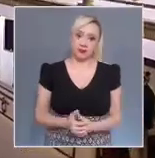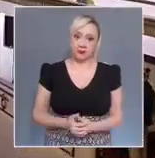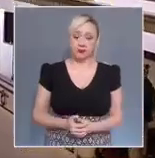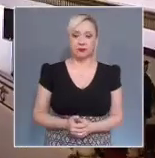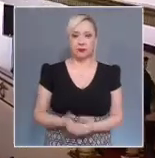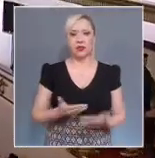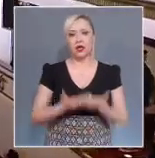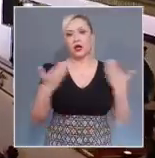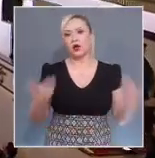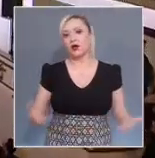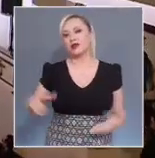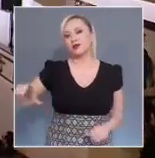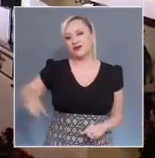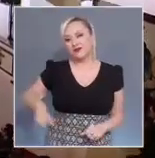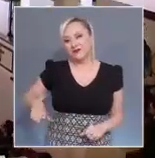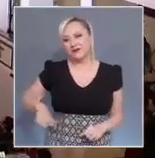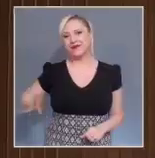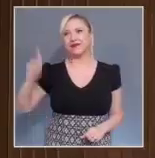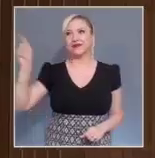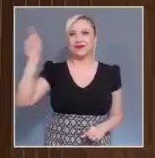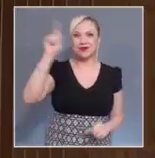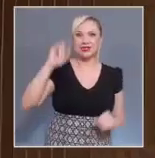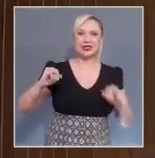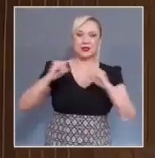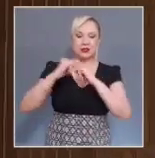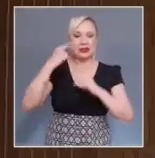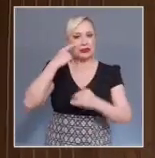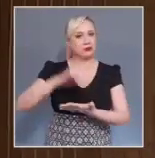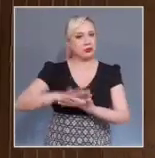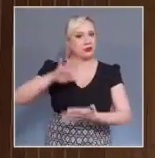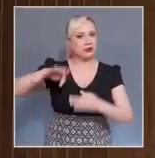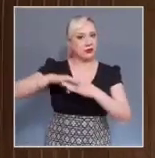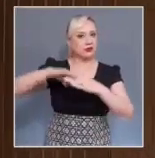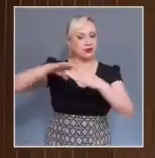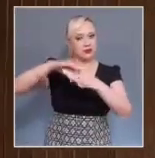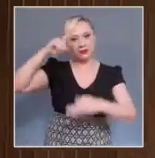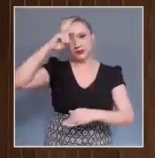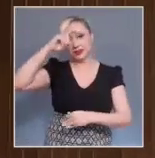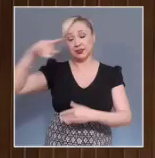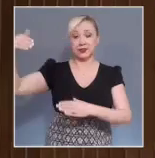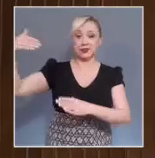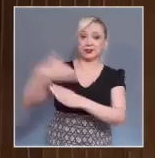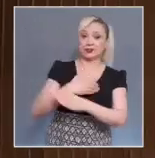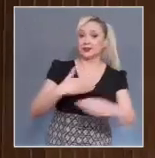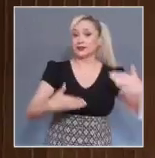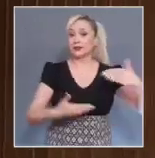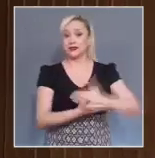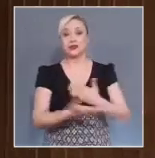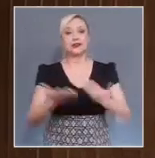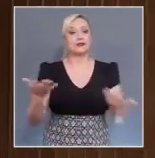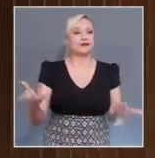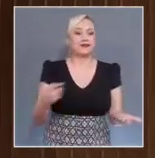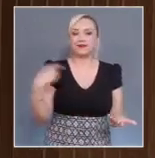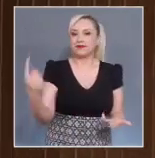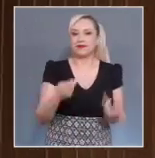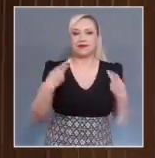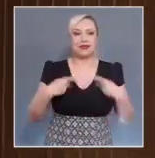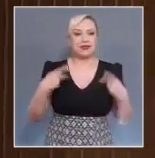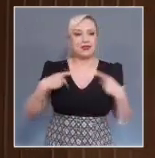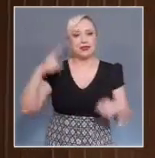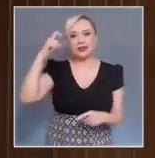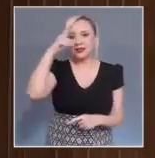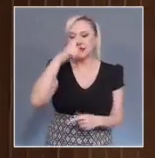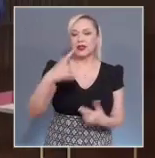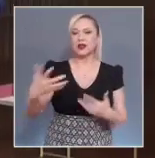públicas son cada vez mayores y frecuentes y se agravan por los problemas estructurales que aquejan a la sociedad, como son la violencia y